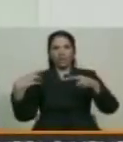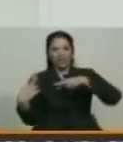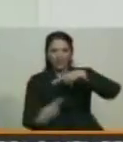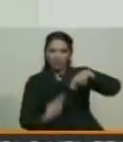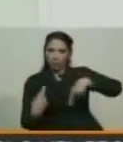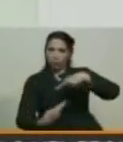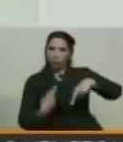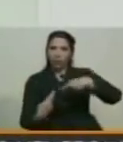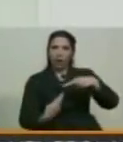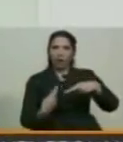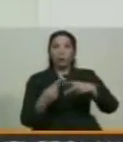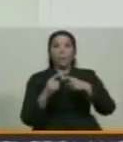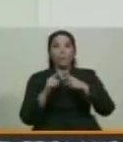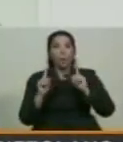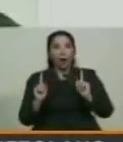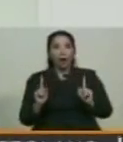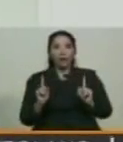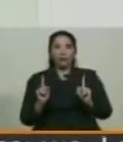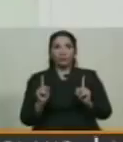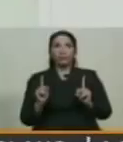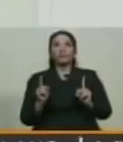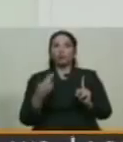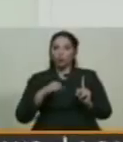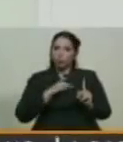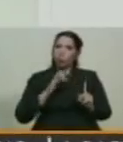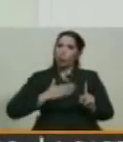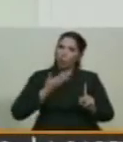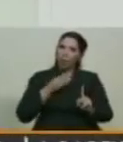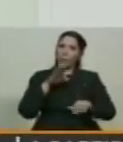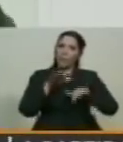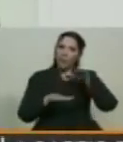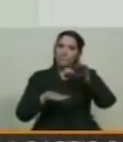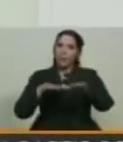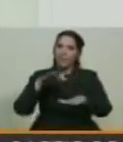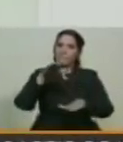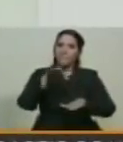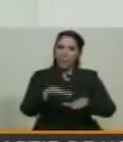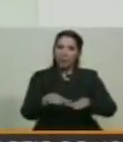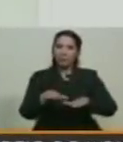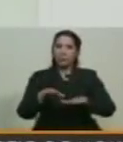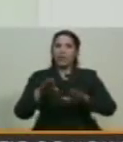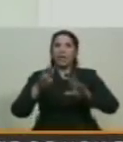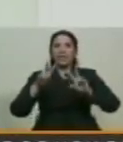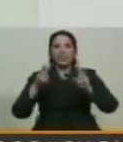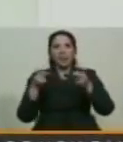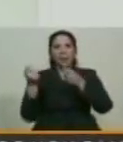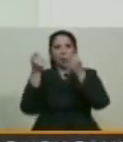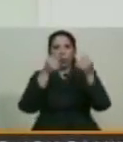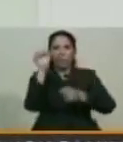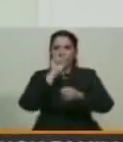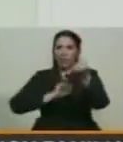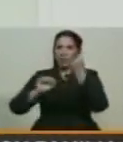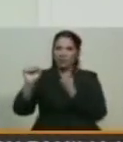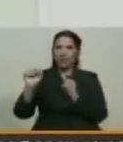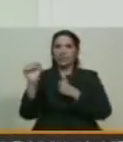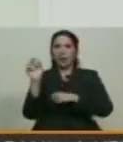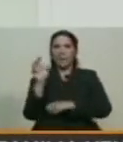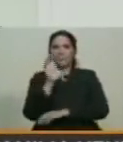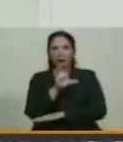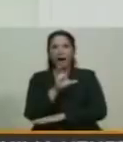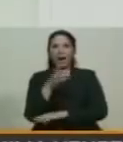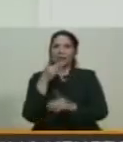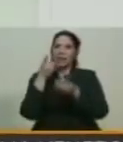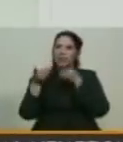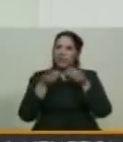revolucionario, para que salgamos adelante, vayamos adelante en el tema económico, en el tema de la defensa de la patria, en el tema del diálogo,